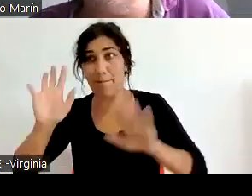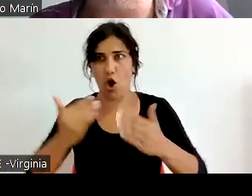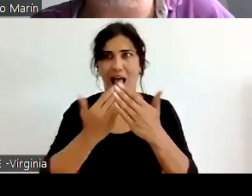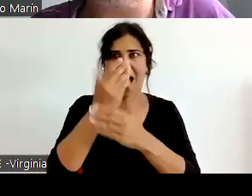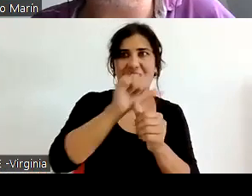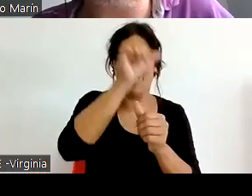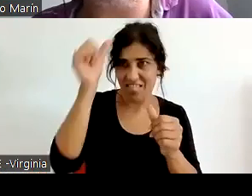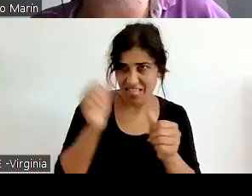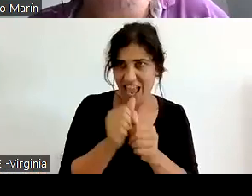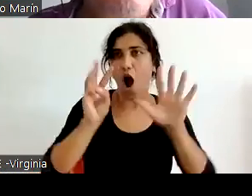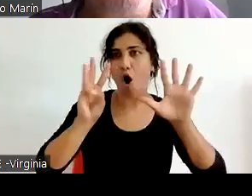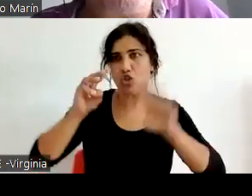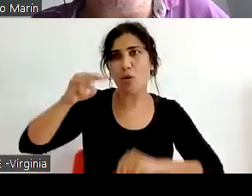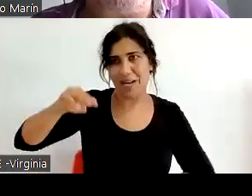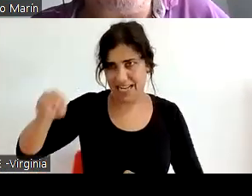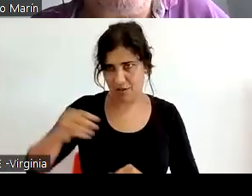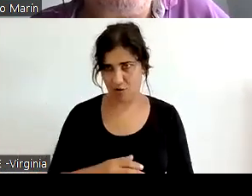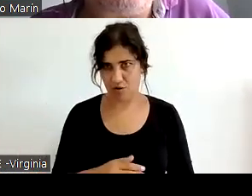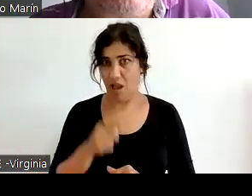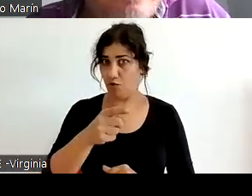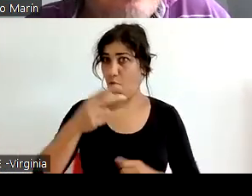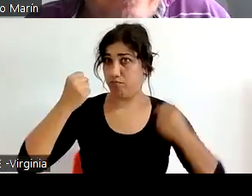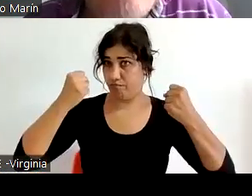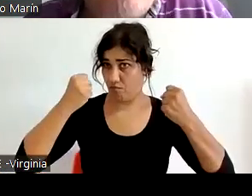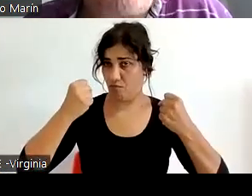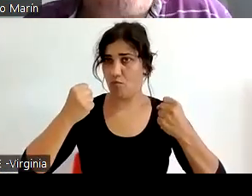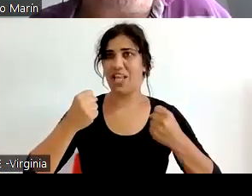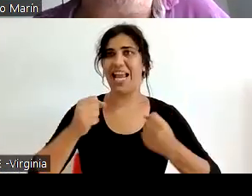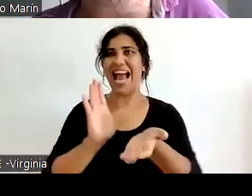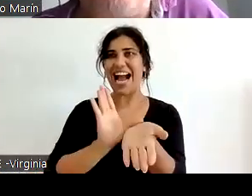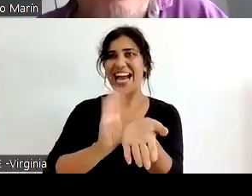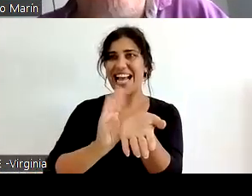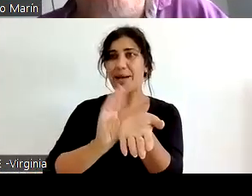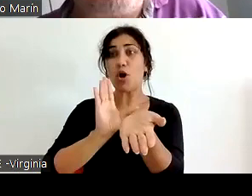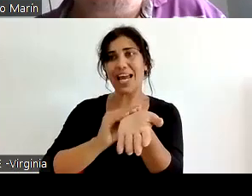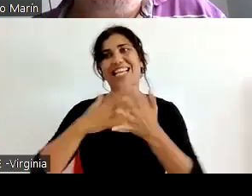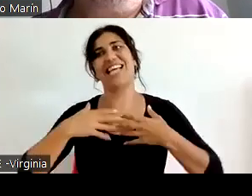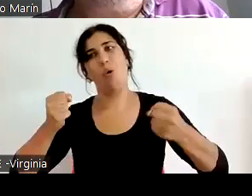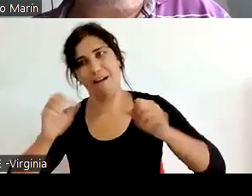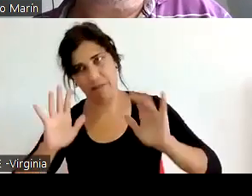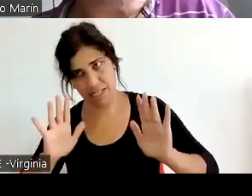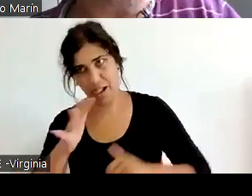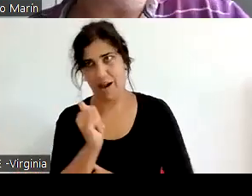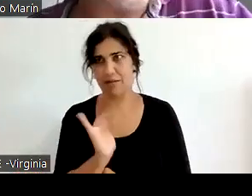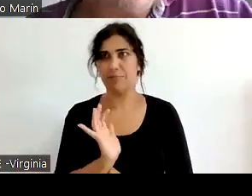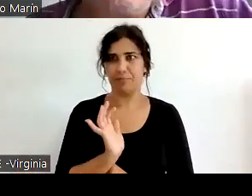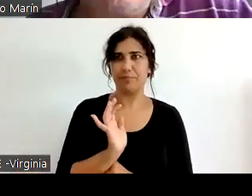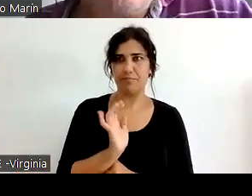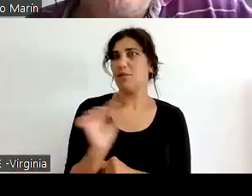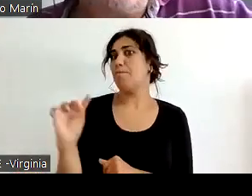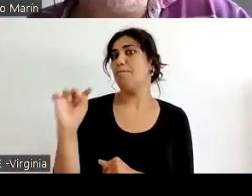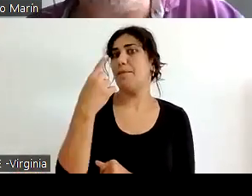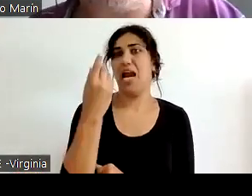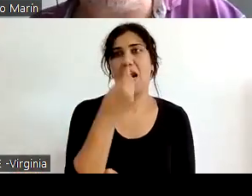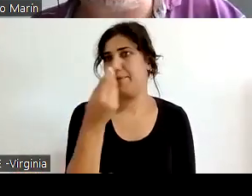es muy rico en proteínas y muy rico en grasa saludable, es la primera alimentación que